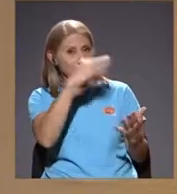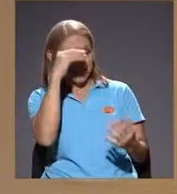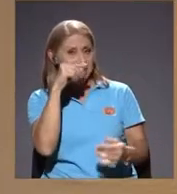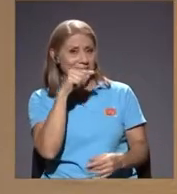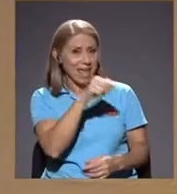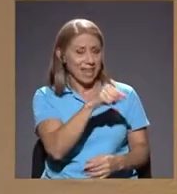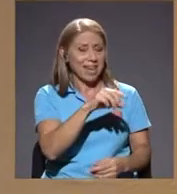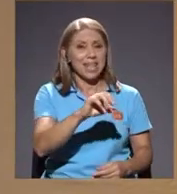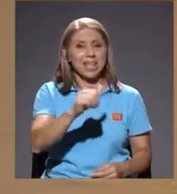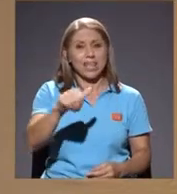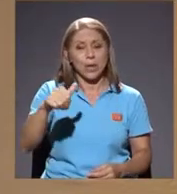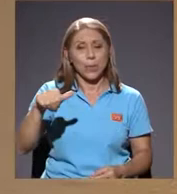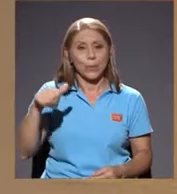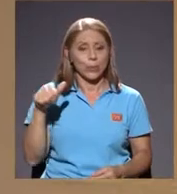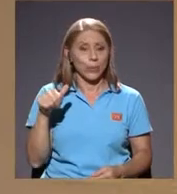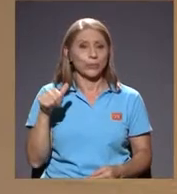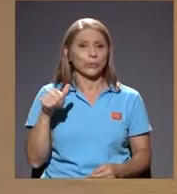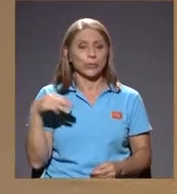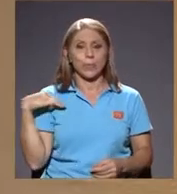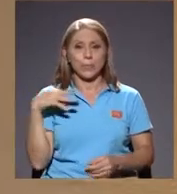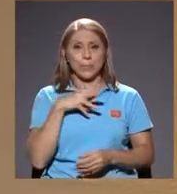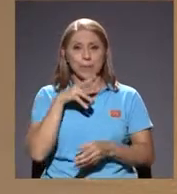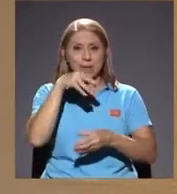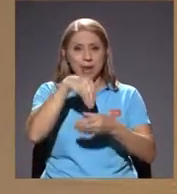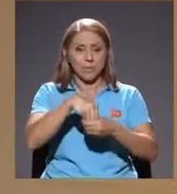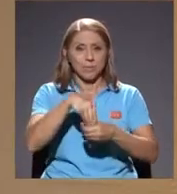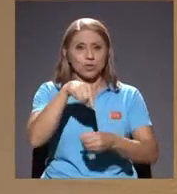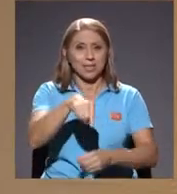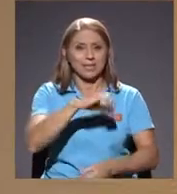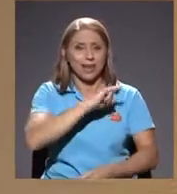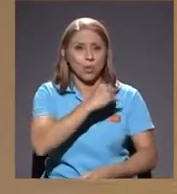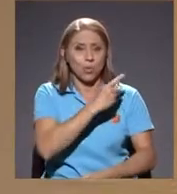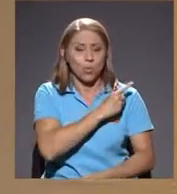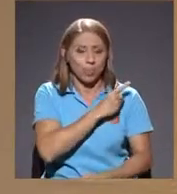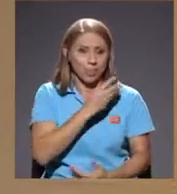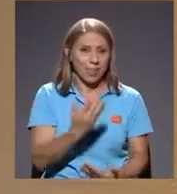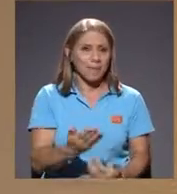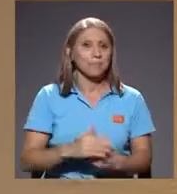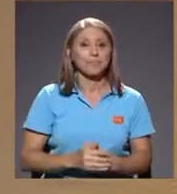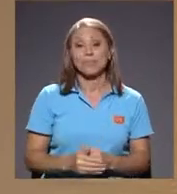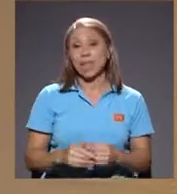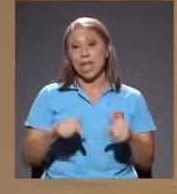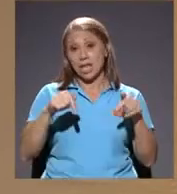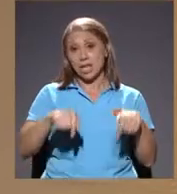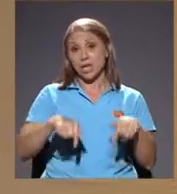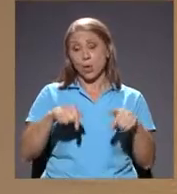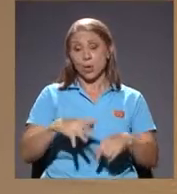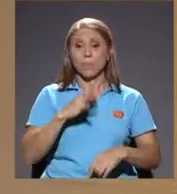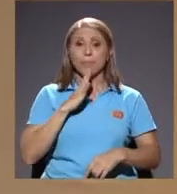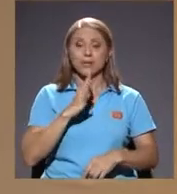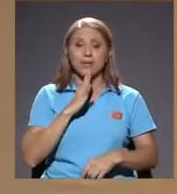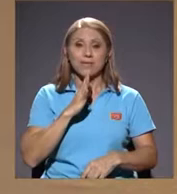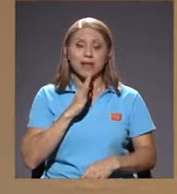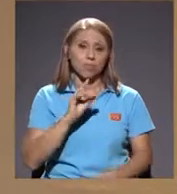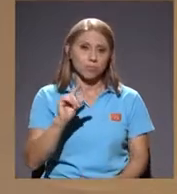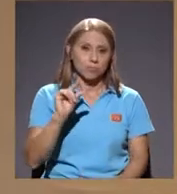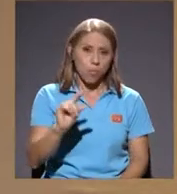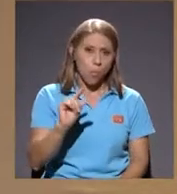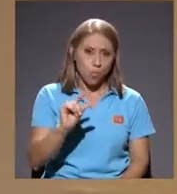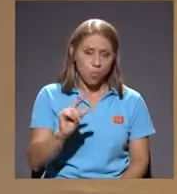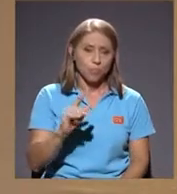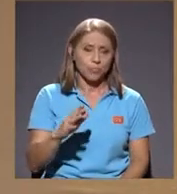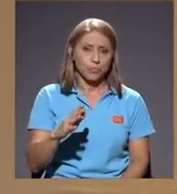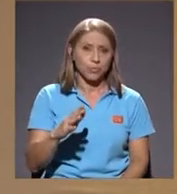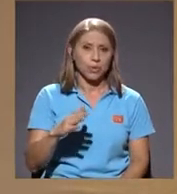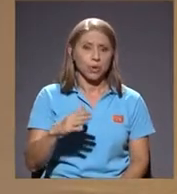otros miembros de esa junta y hoy vamos a hablar un poco una vez que